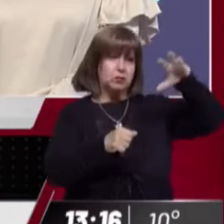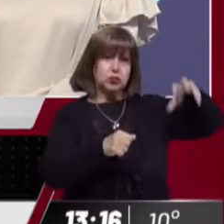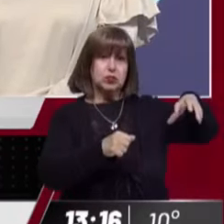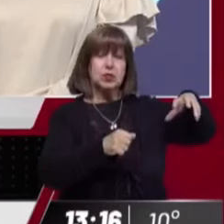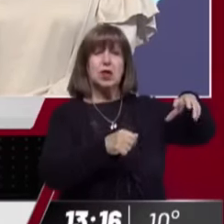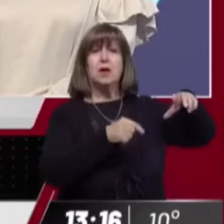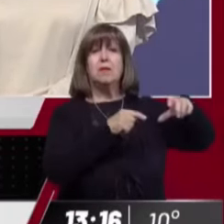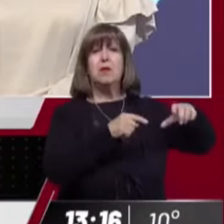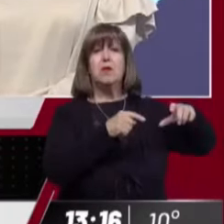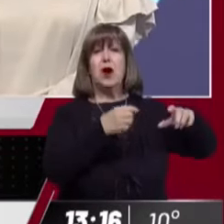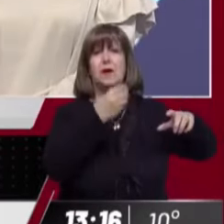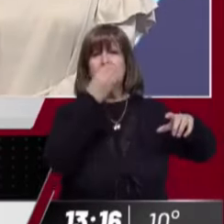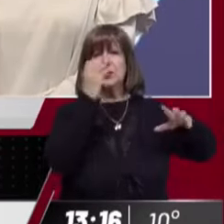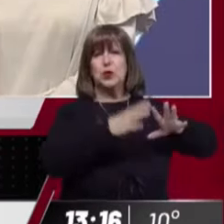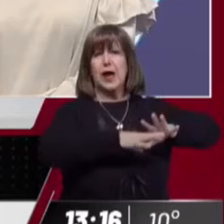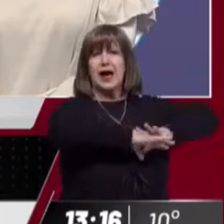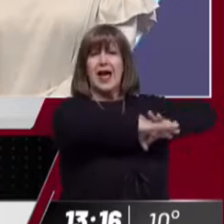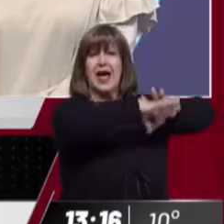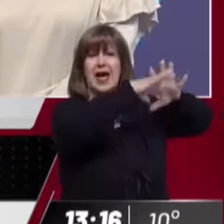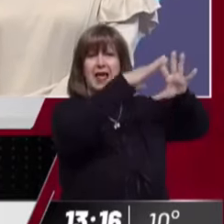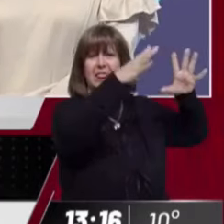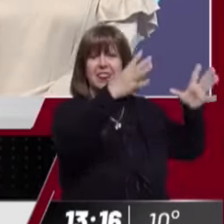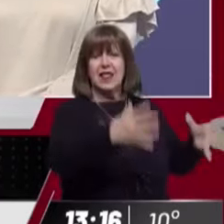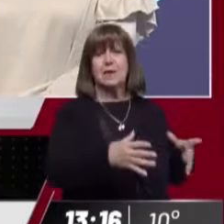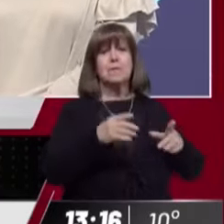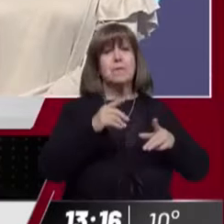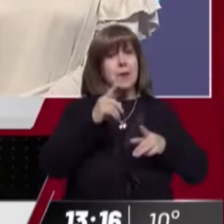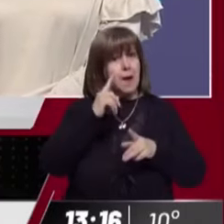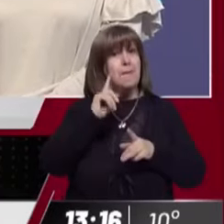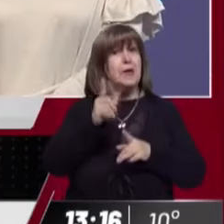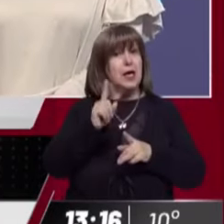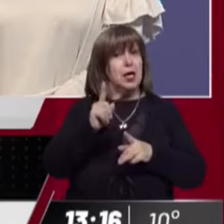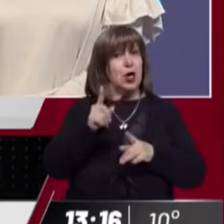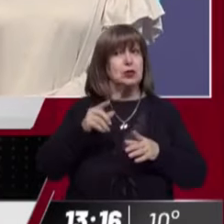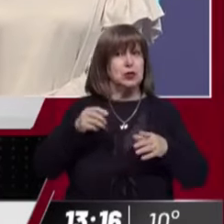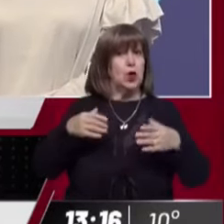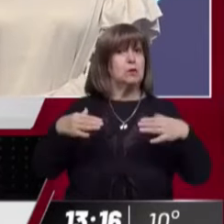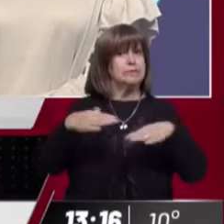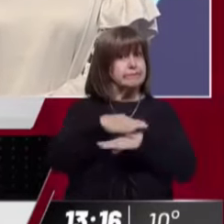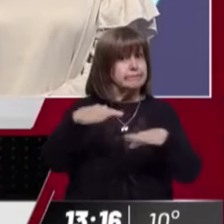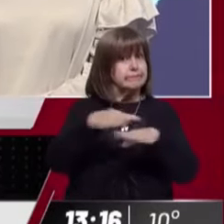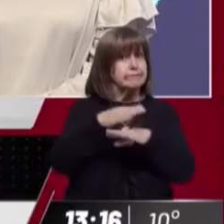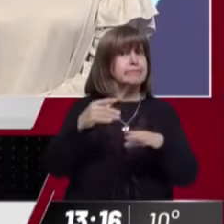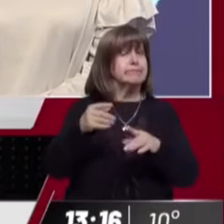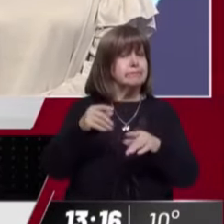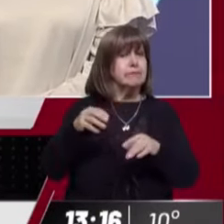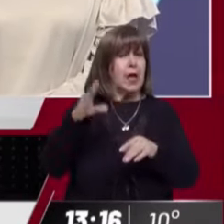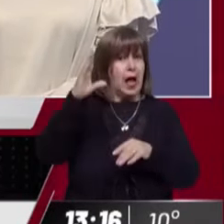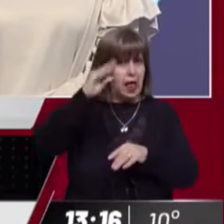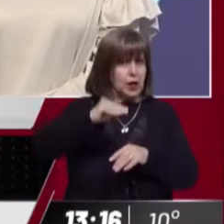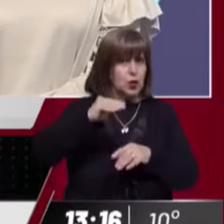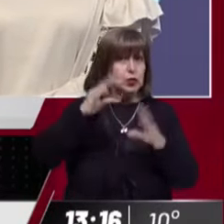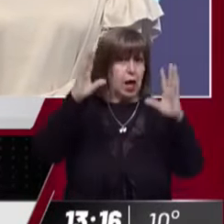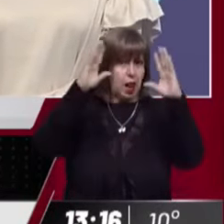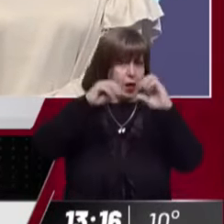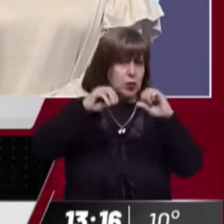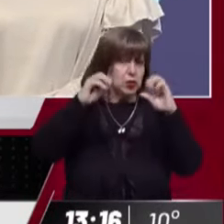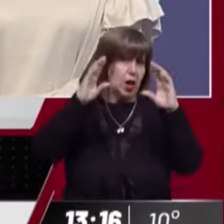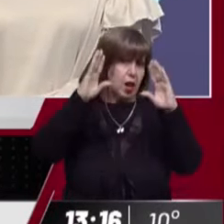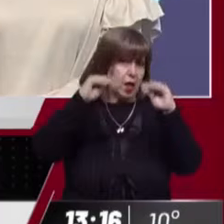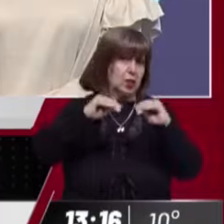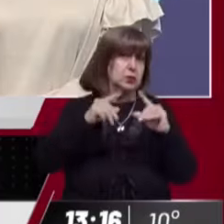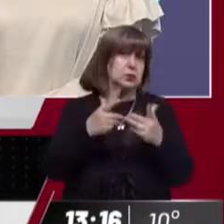donde los dejaron a las víctimas, y que es una calle peligrosa para transitar, todo hay que decirlo también. ¿Qué ha quedado? ¿Un móvil? Sobre todo en la noche, ¿no? ¿Ha quedado un